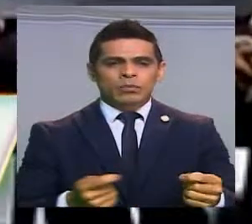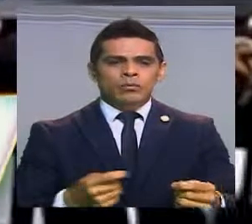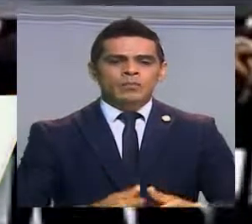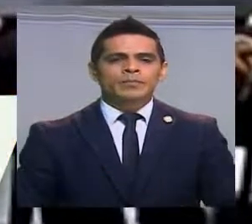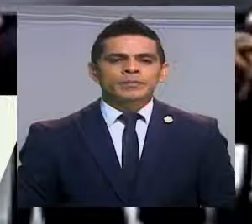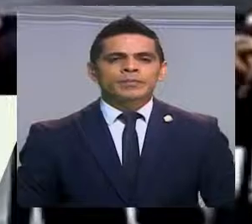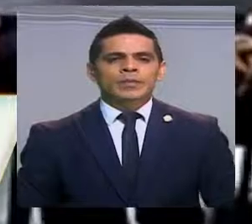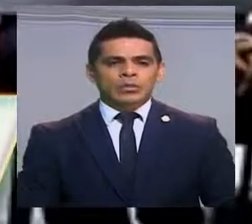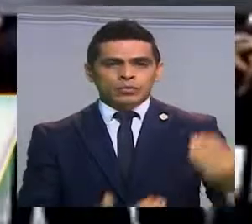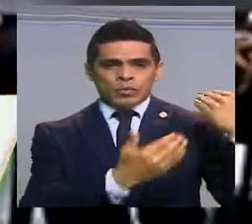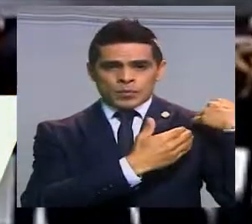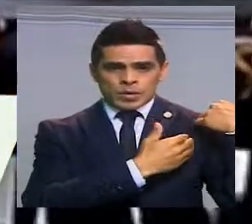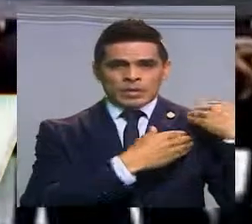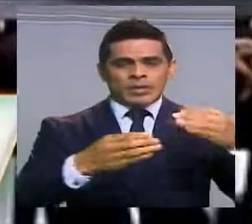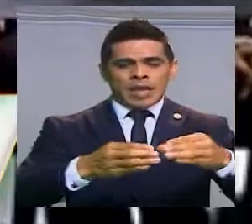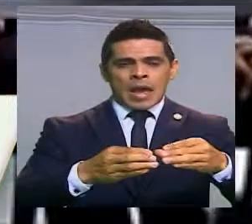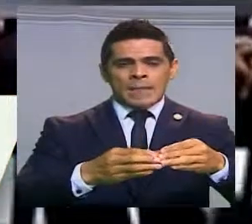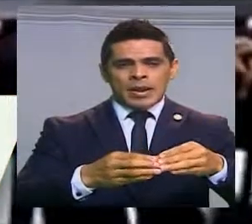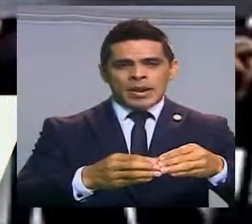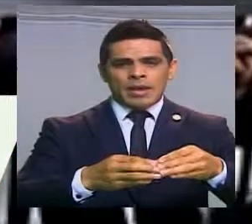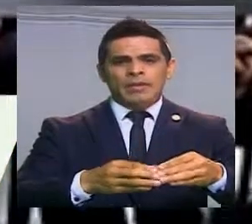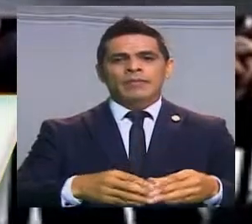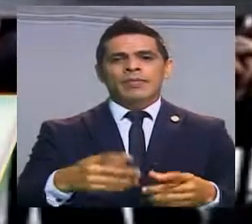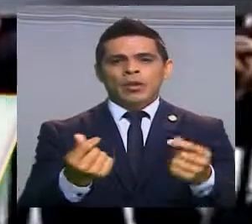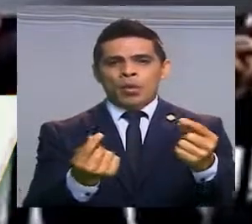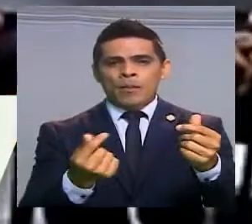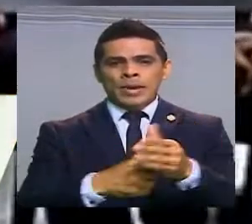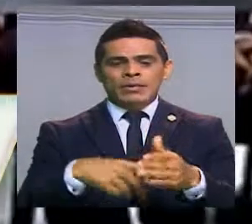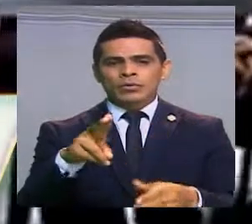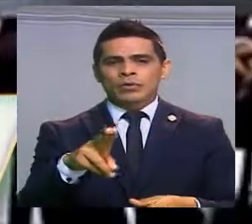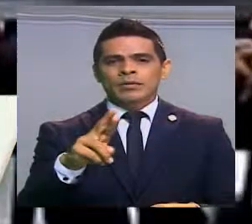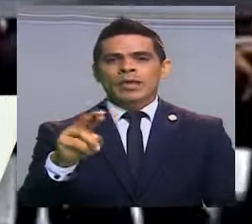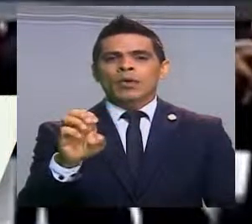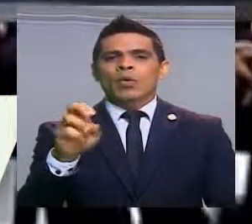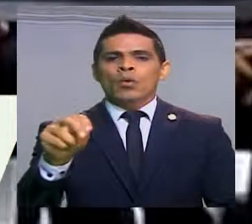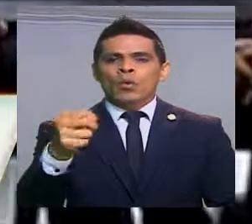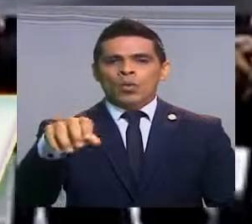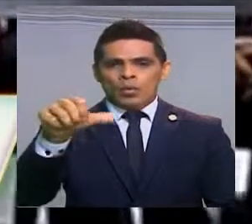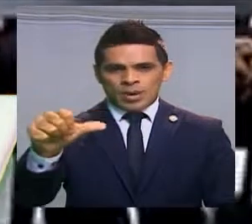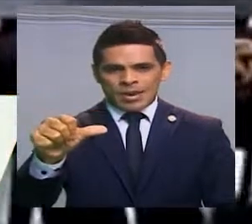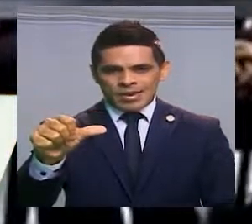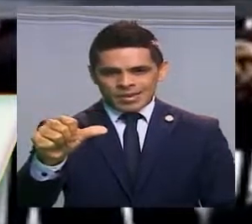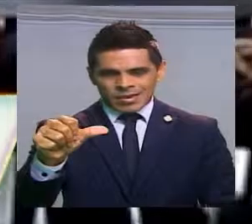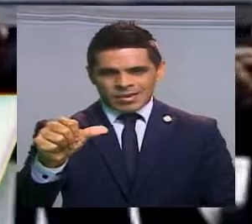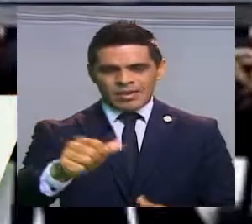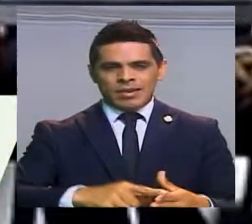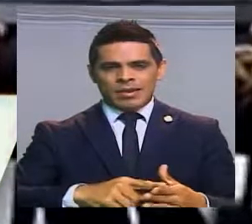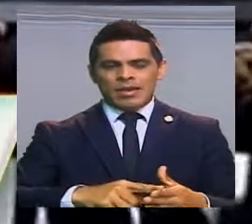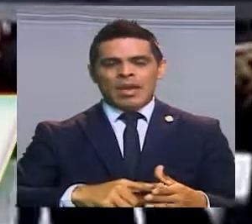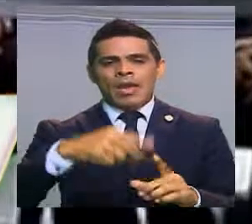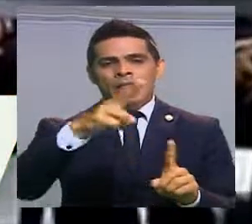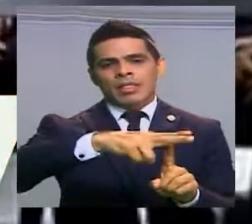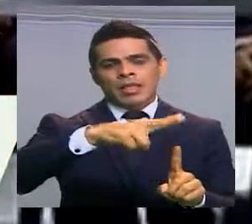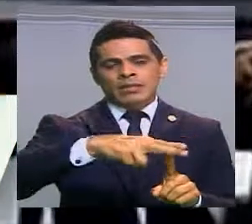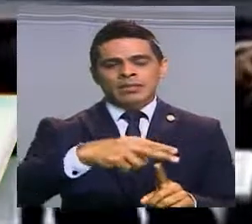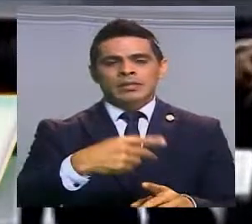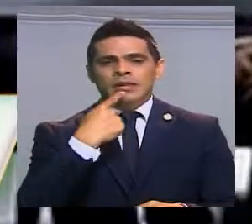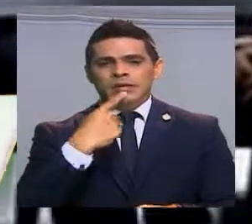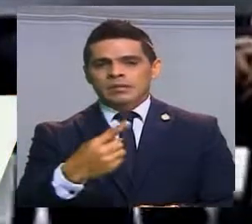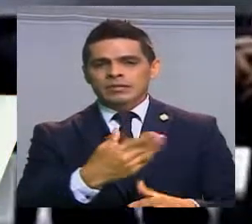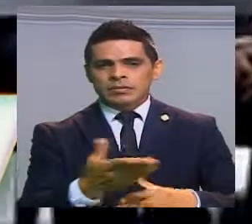A su vez, el representante de la Cámara de Comercio de Ureña, población fronteriza al sureste de Venezuela, surgió de